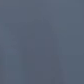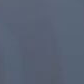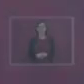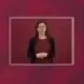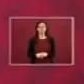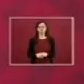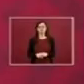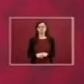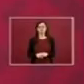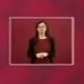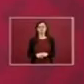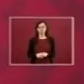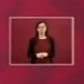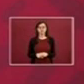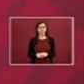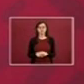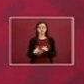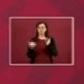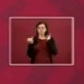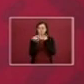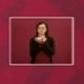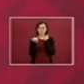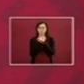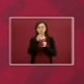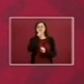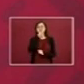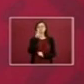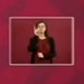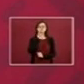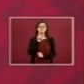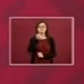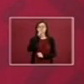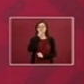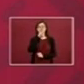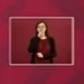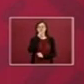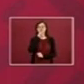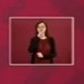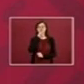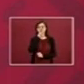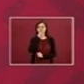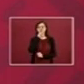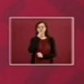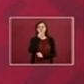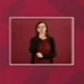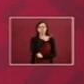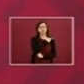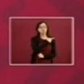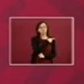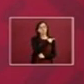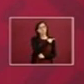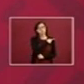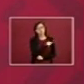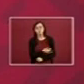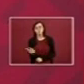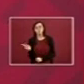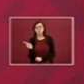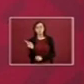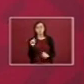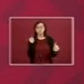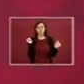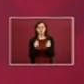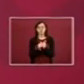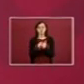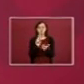Omar Aguilar. Es mi compañero Omar Aguilar y nos vamos directamente hasta Palacio Nacional en vivo. El presidente de la República comenzó ya